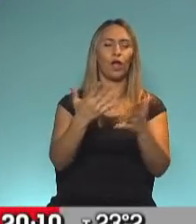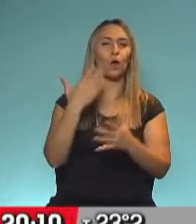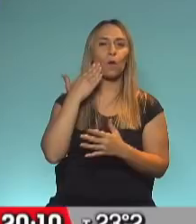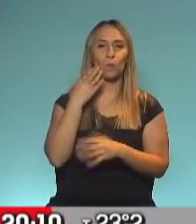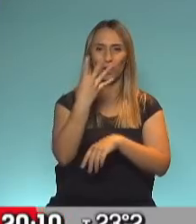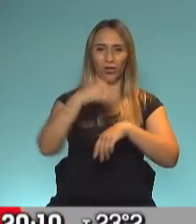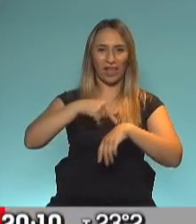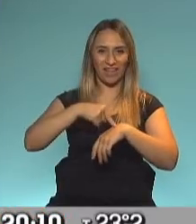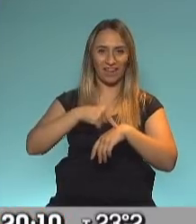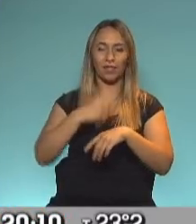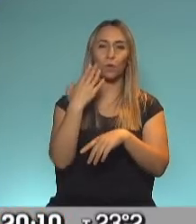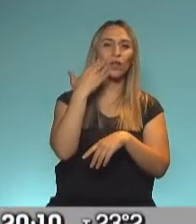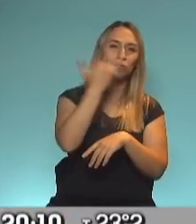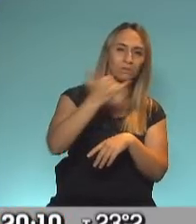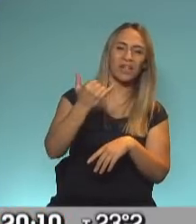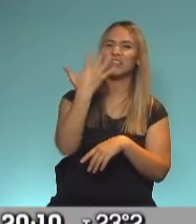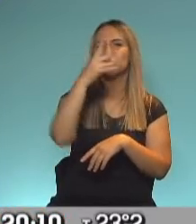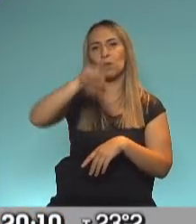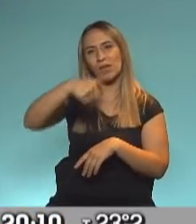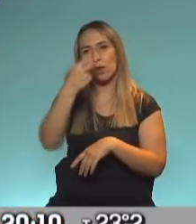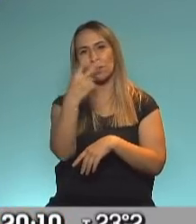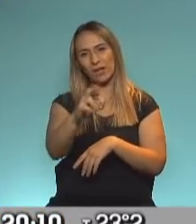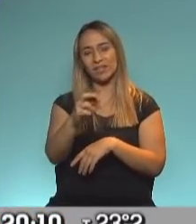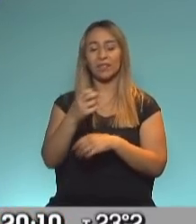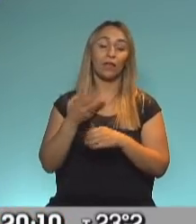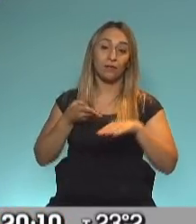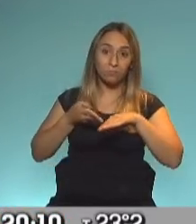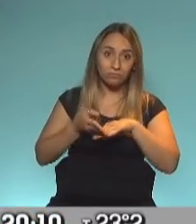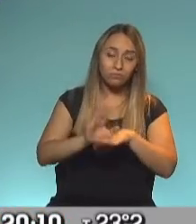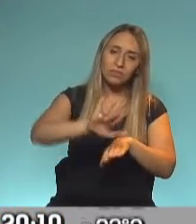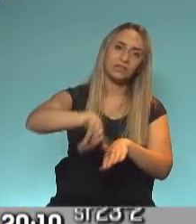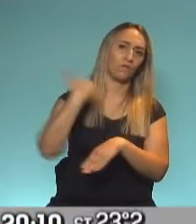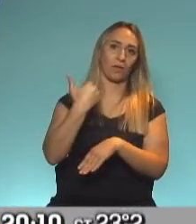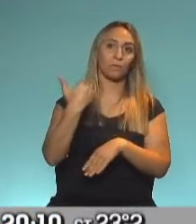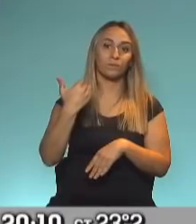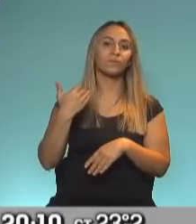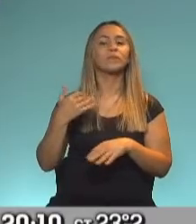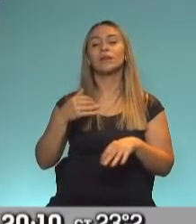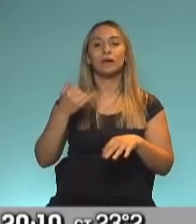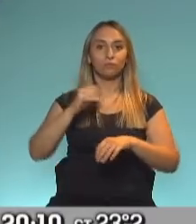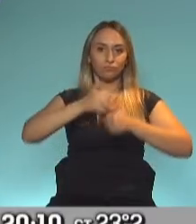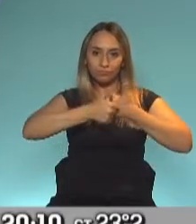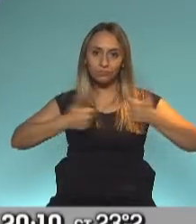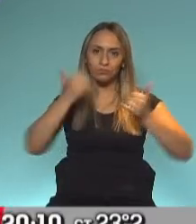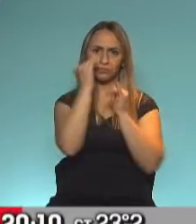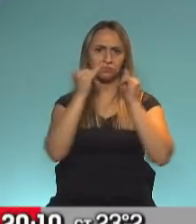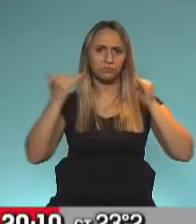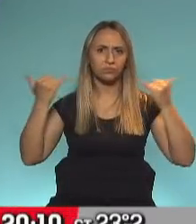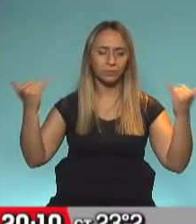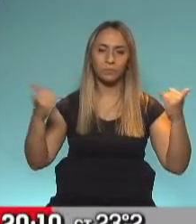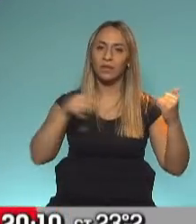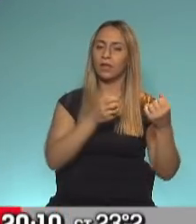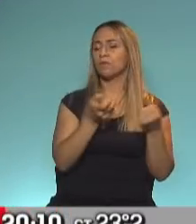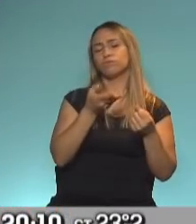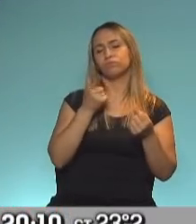tarde, 4:30, 5 menos 20, se fue de la misma manera. Estaban todos los medios acá parados, no se detuvo a